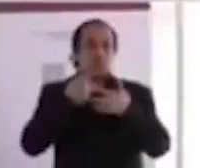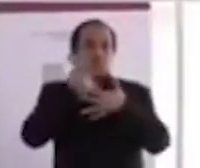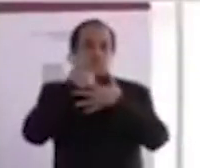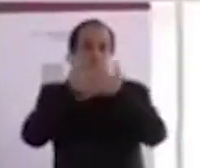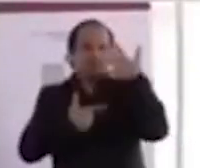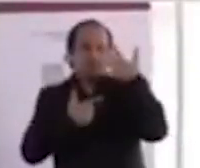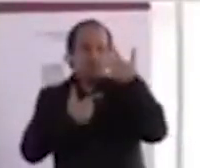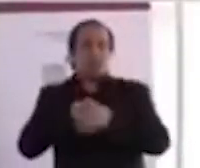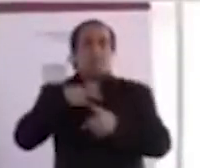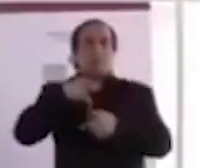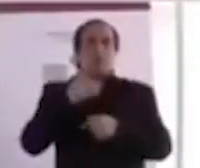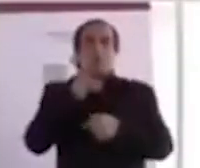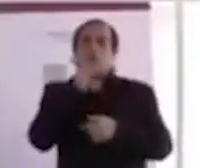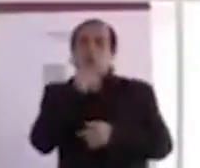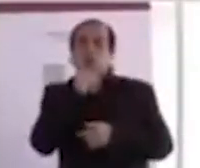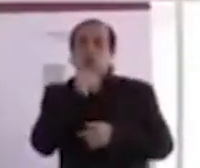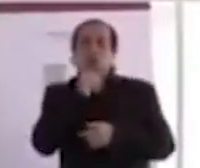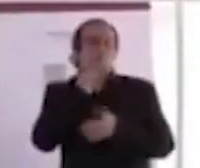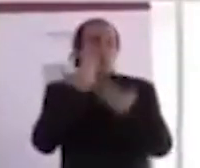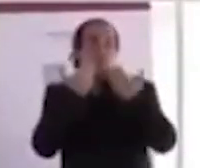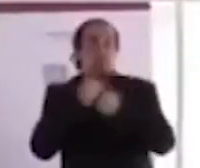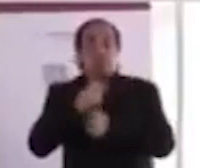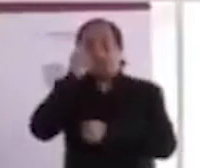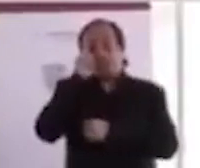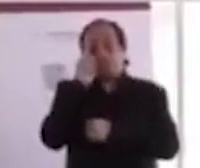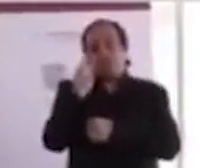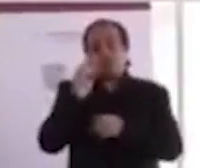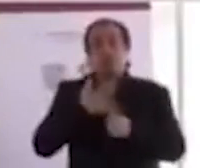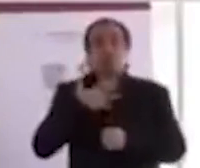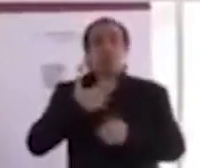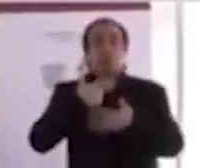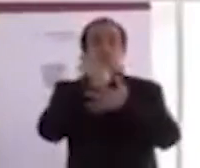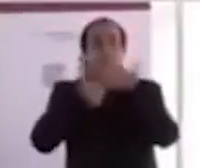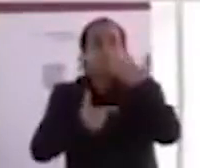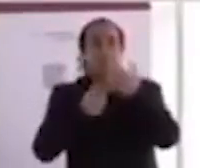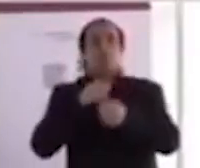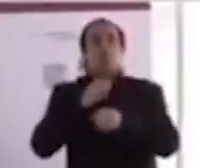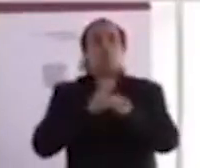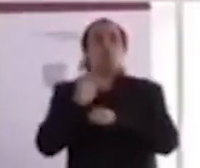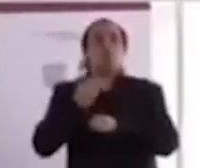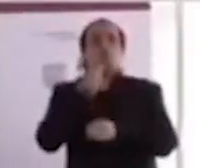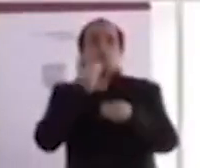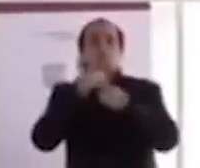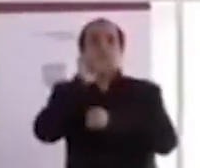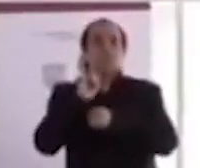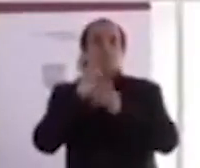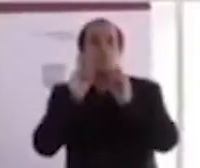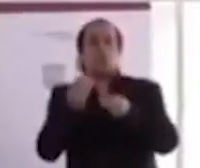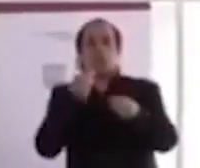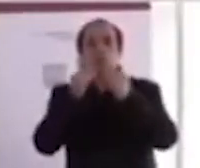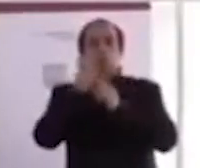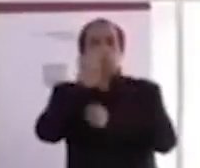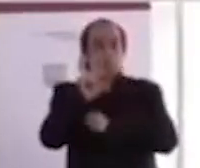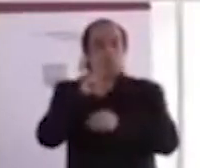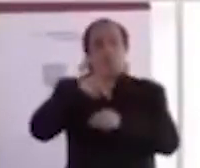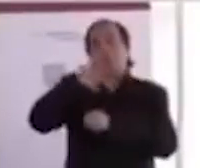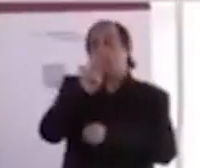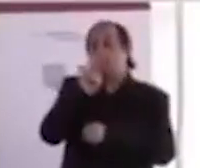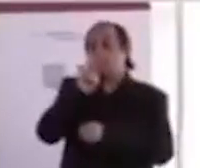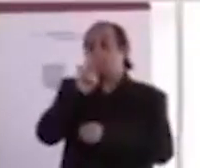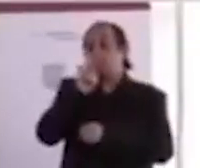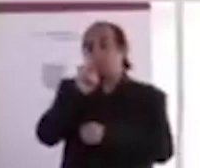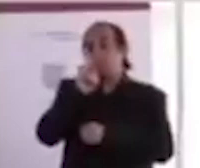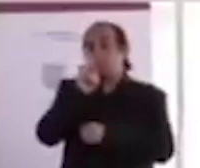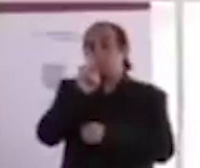reforzamiento del programa de atención a colonias pueblos y barrios prioritarios en donde se instalarán 70 quioscos